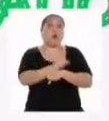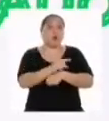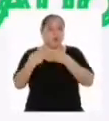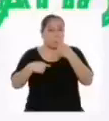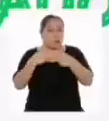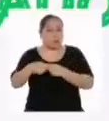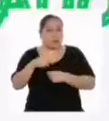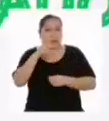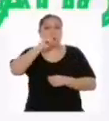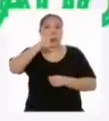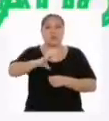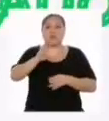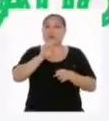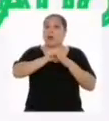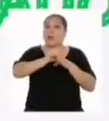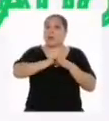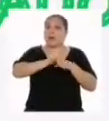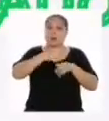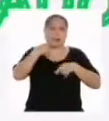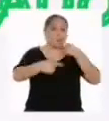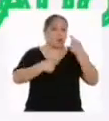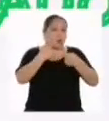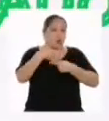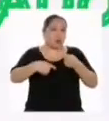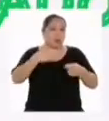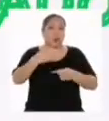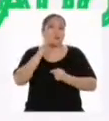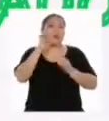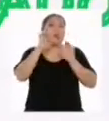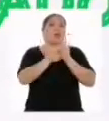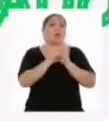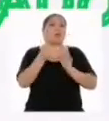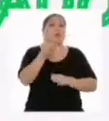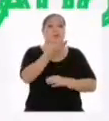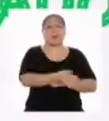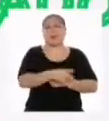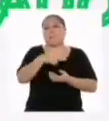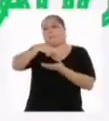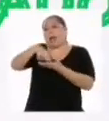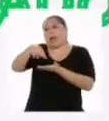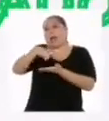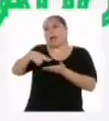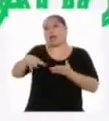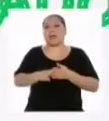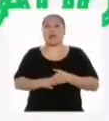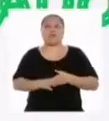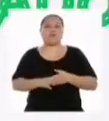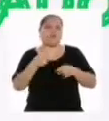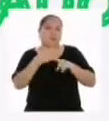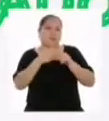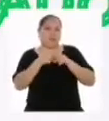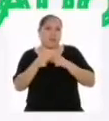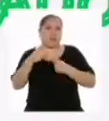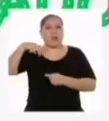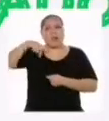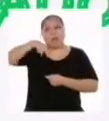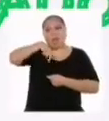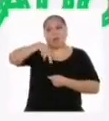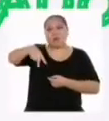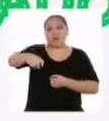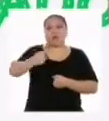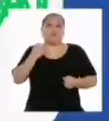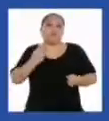que debe ser una práctica sistemática, como las mencionadas aquí: baile, rutinas,